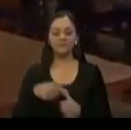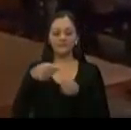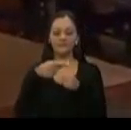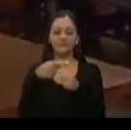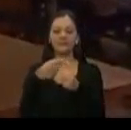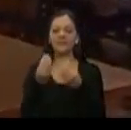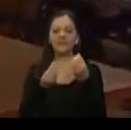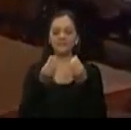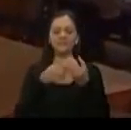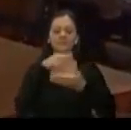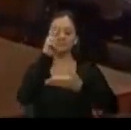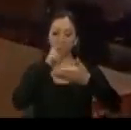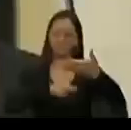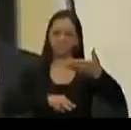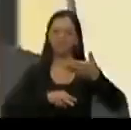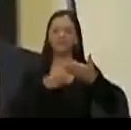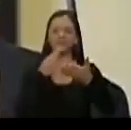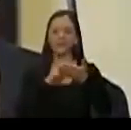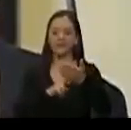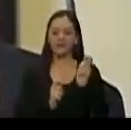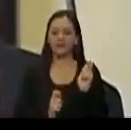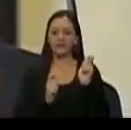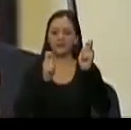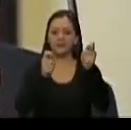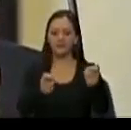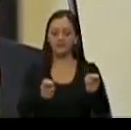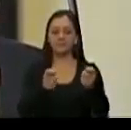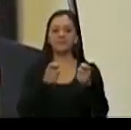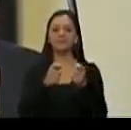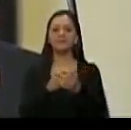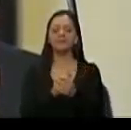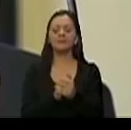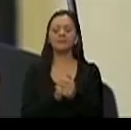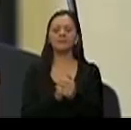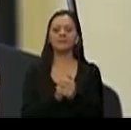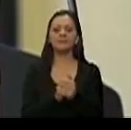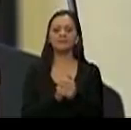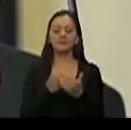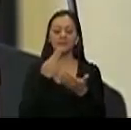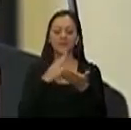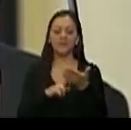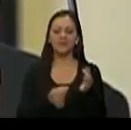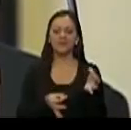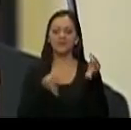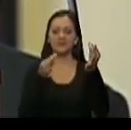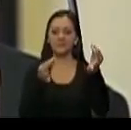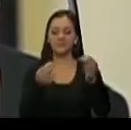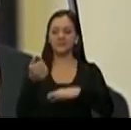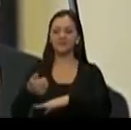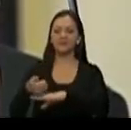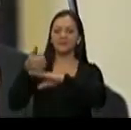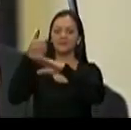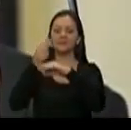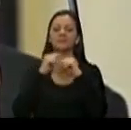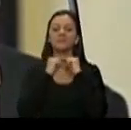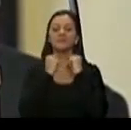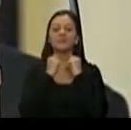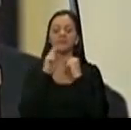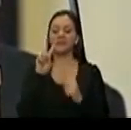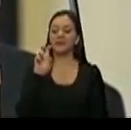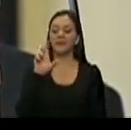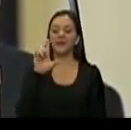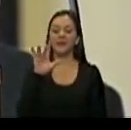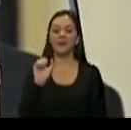Lectura del comunicado de prensa a cargo de su eminencia, señor Cardenal Raúl Vela